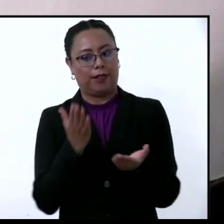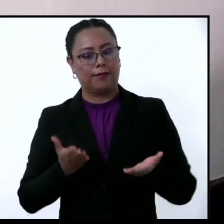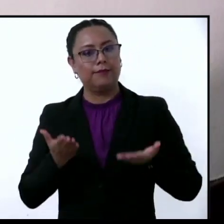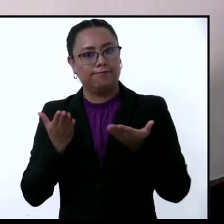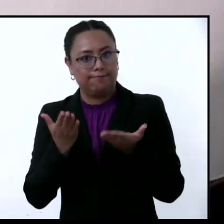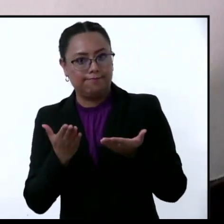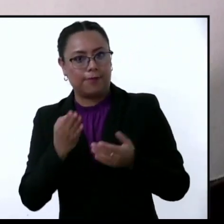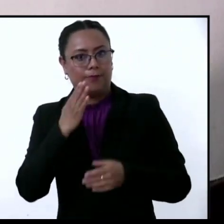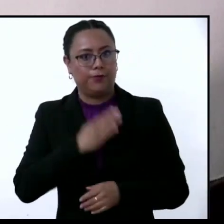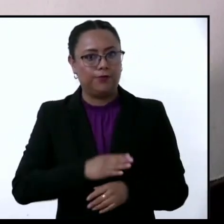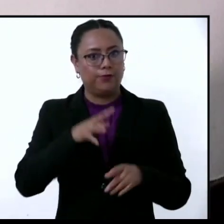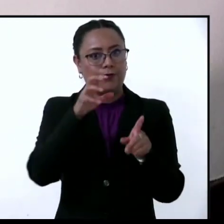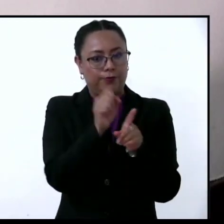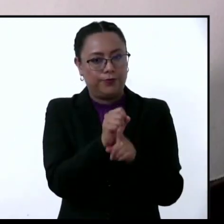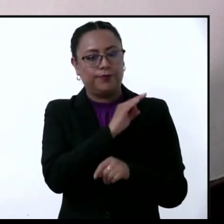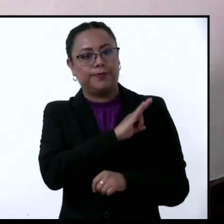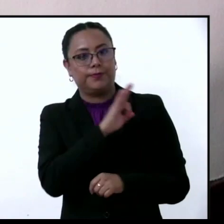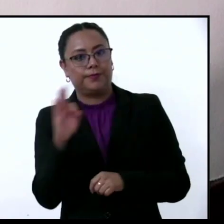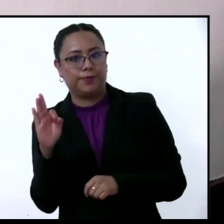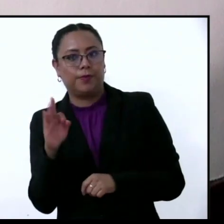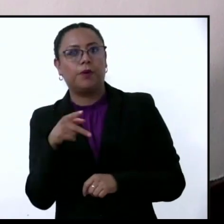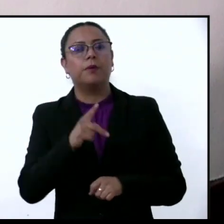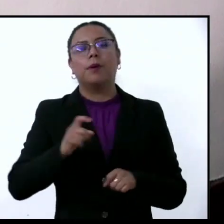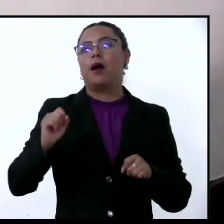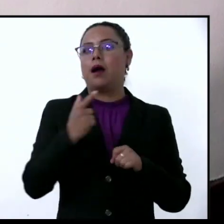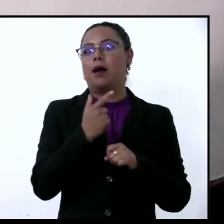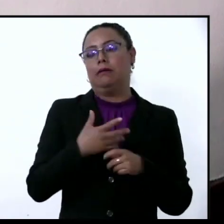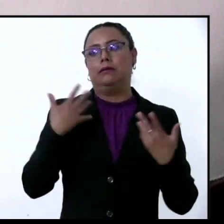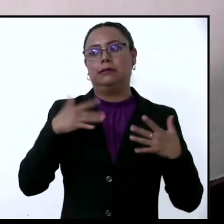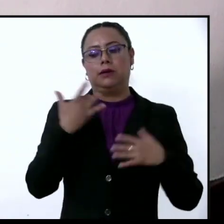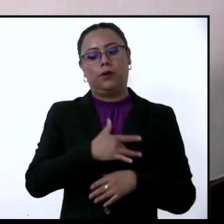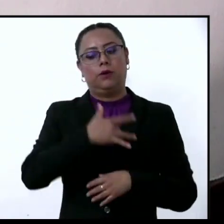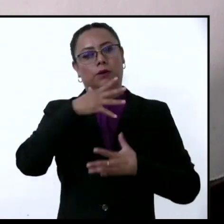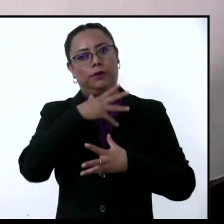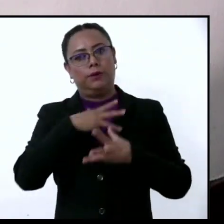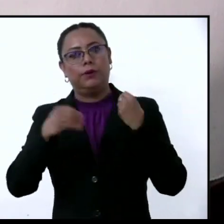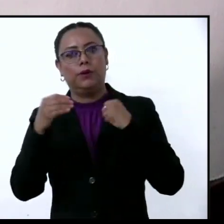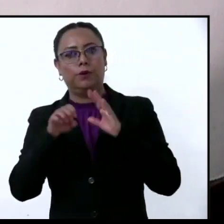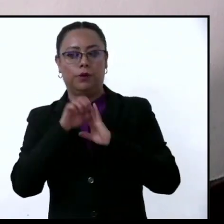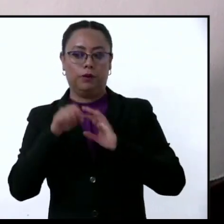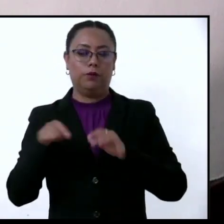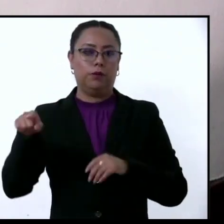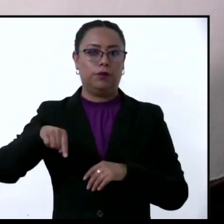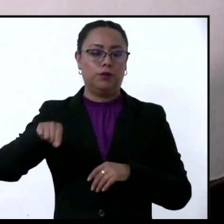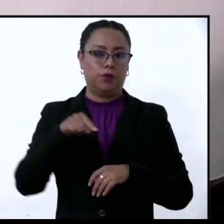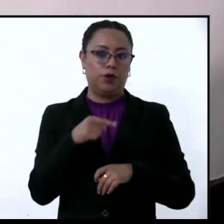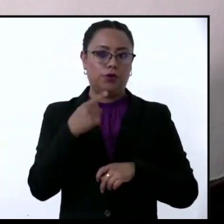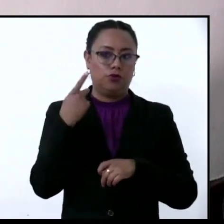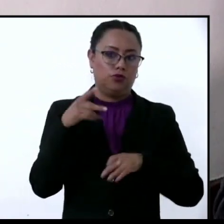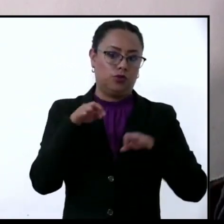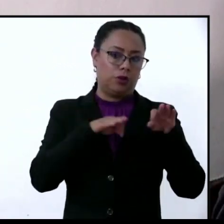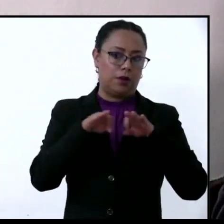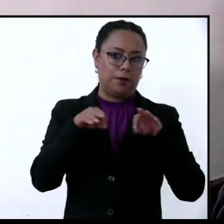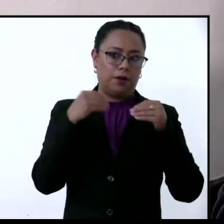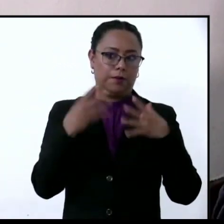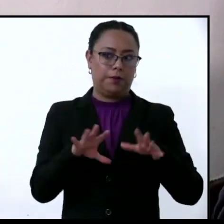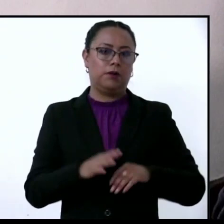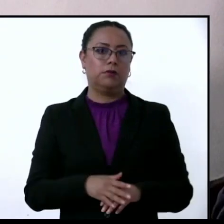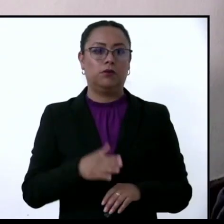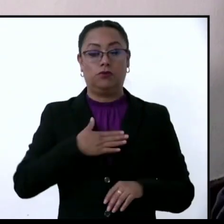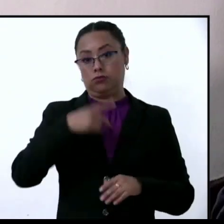justicia en algo tan sensible como que es la pérdida de su empleo. Creo que esa